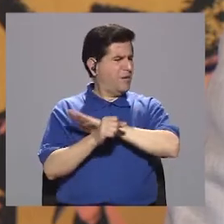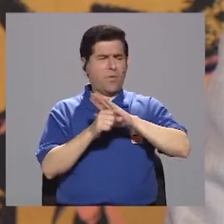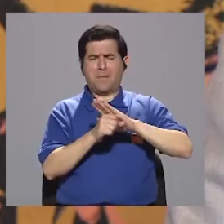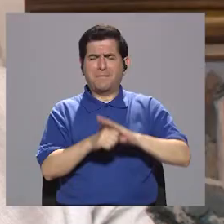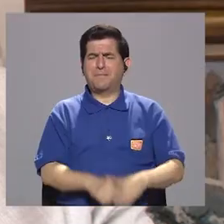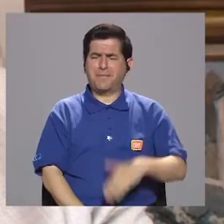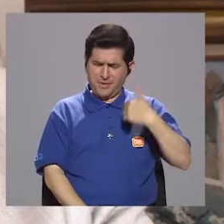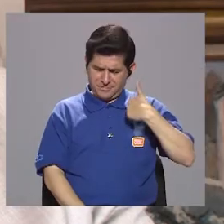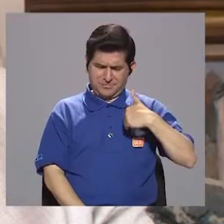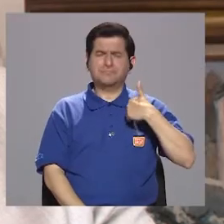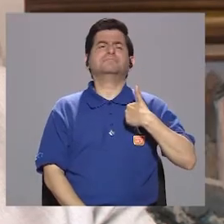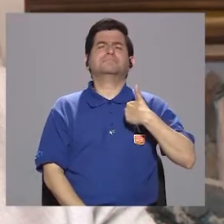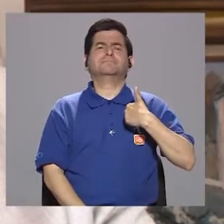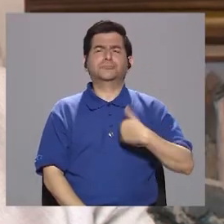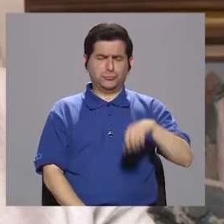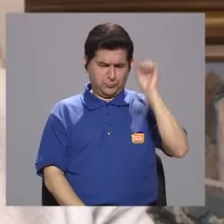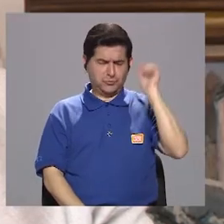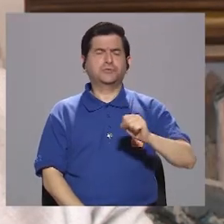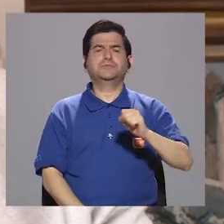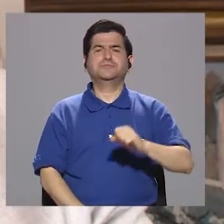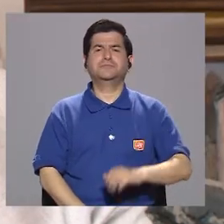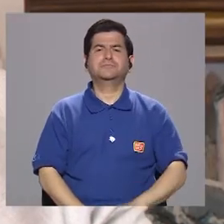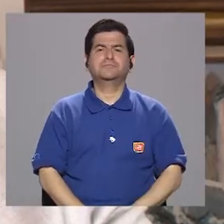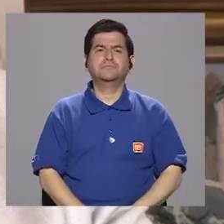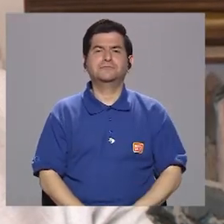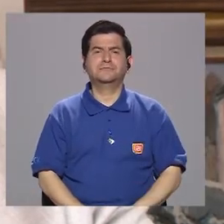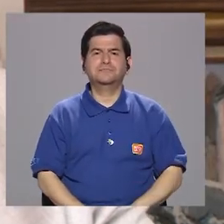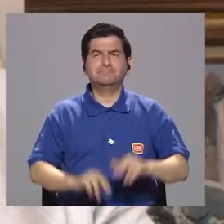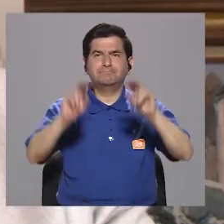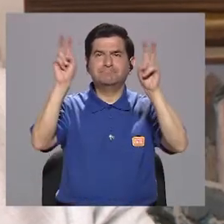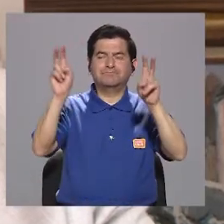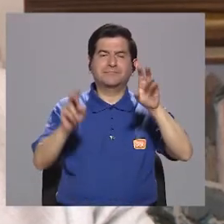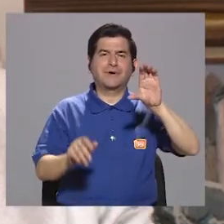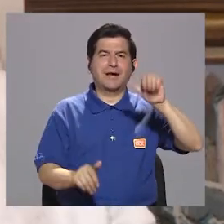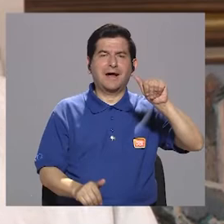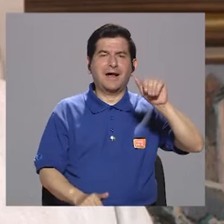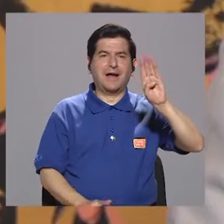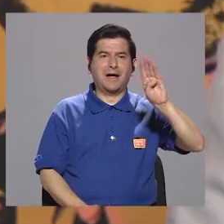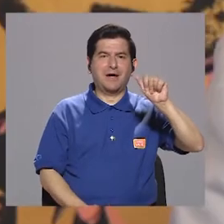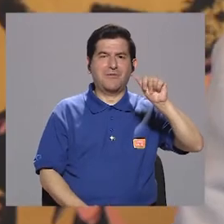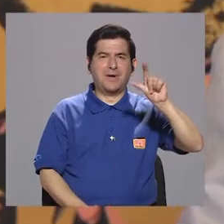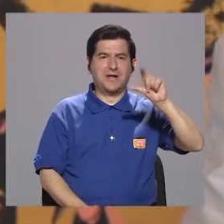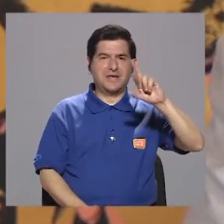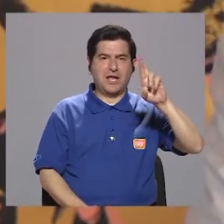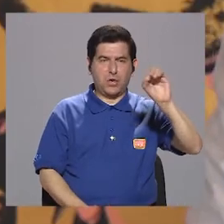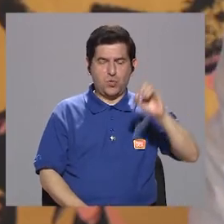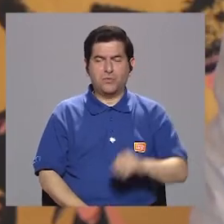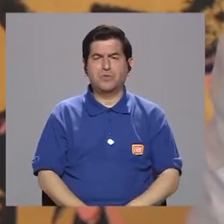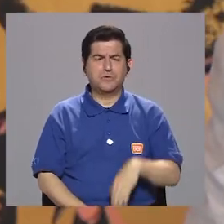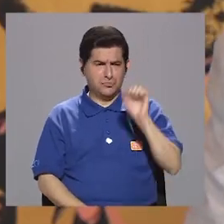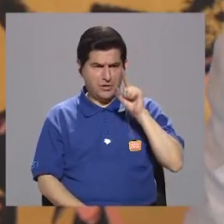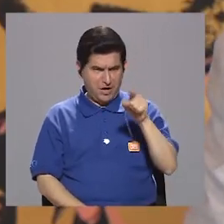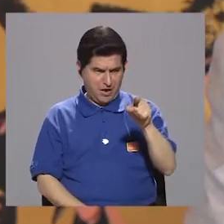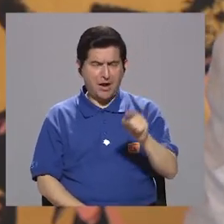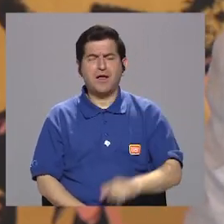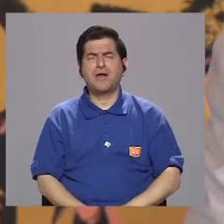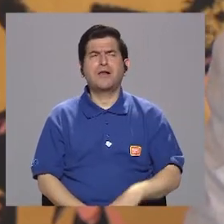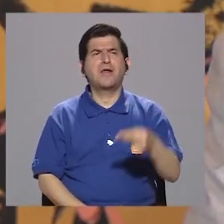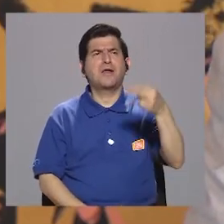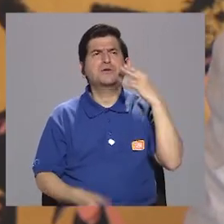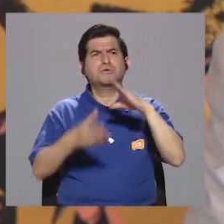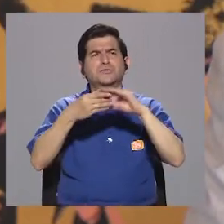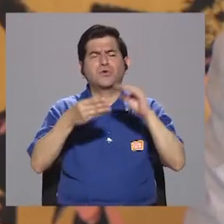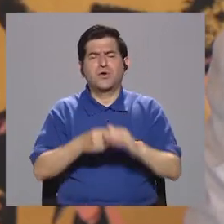un caballero, un auténtico caballero. Es decir, todavía hay una historia de él que la contaba